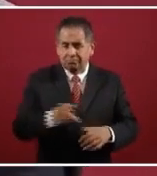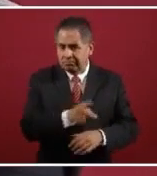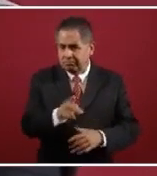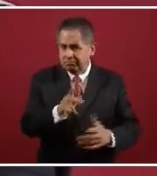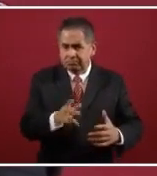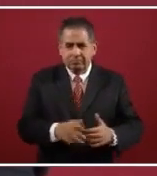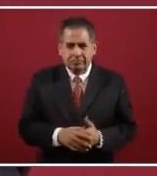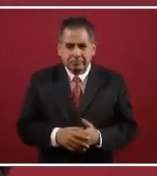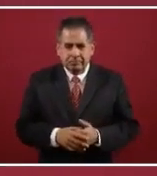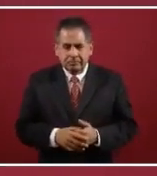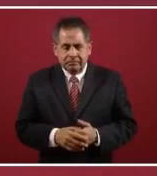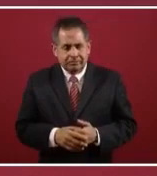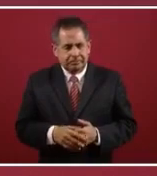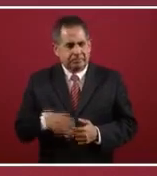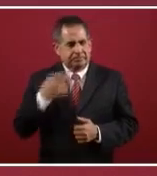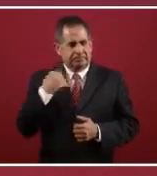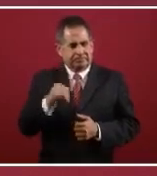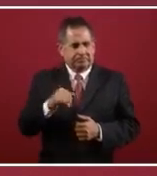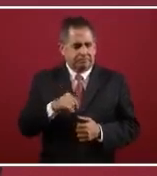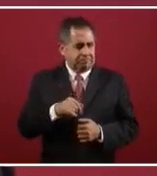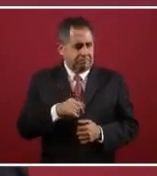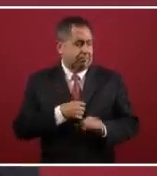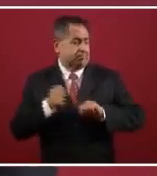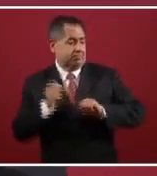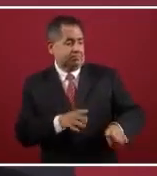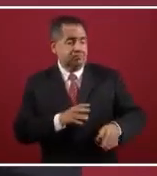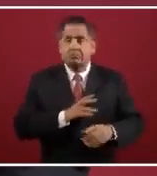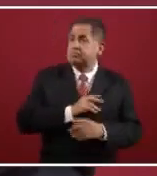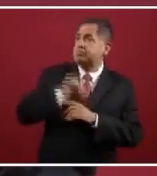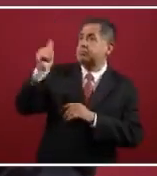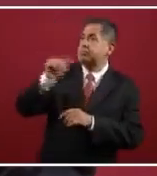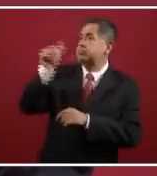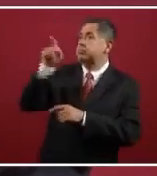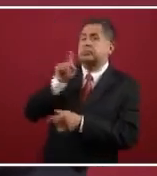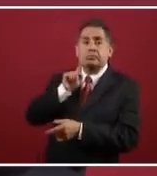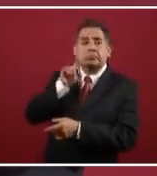Es una paradoja, es una contradicción tener